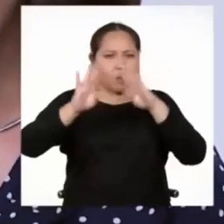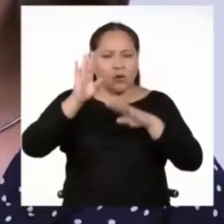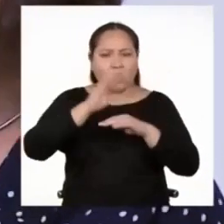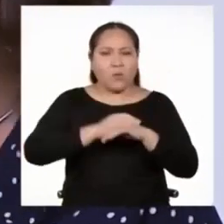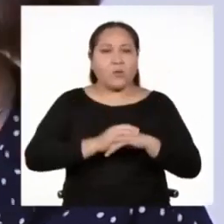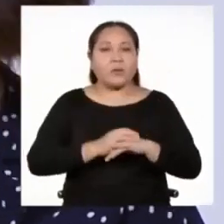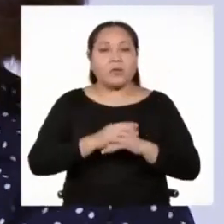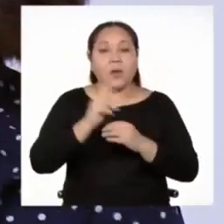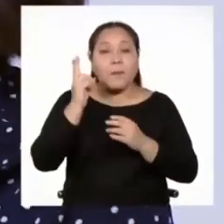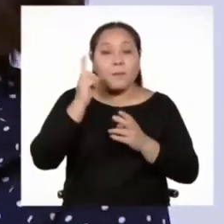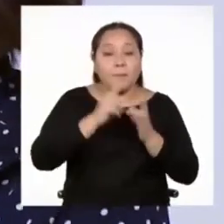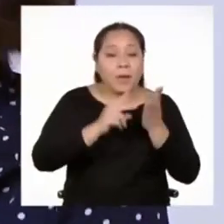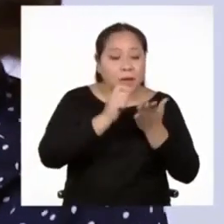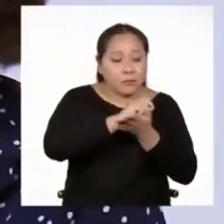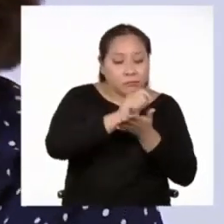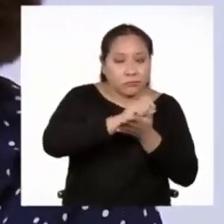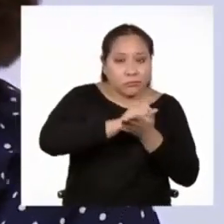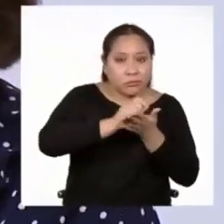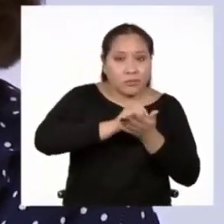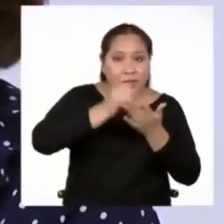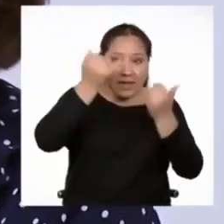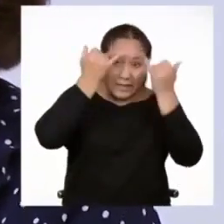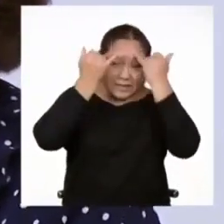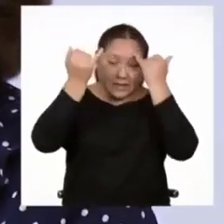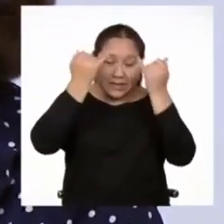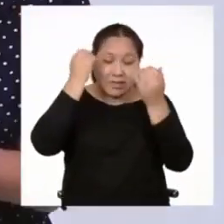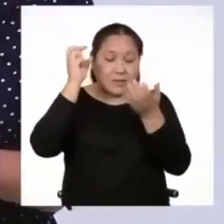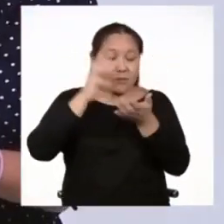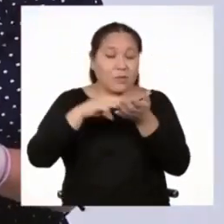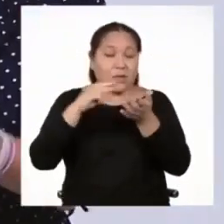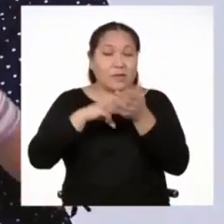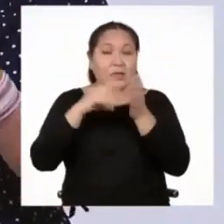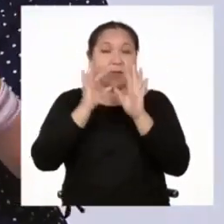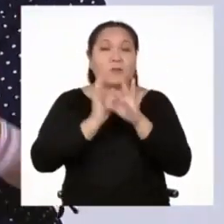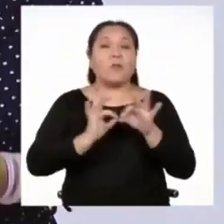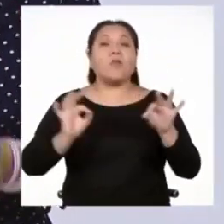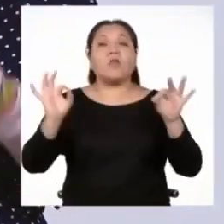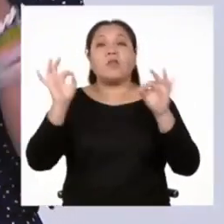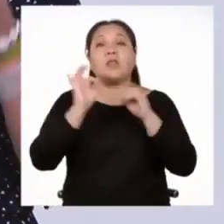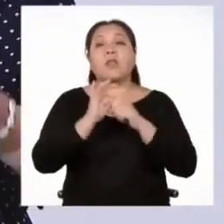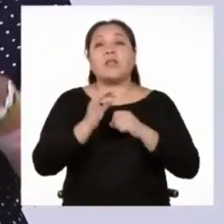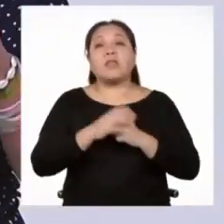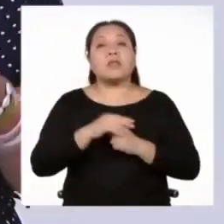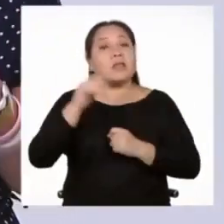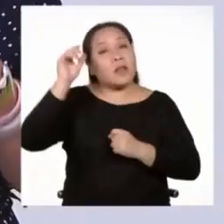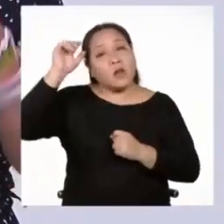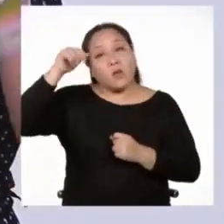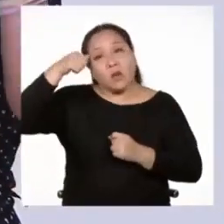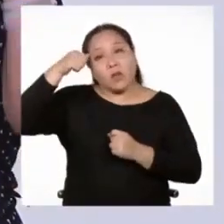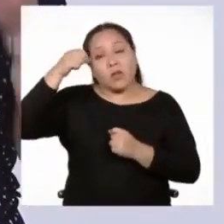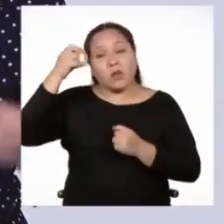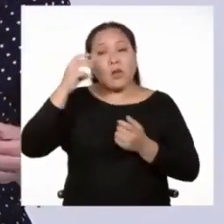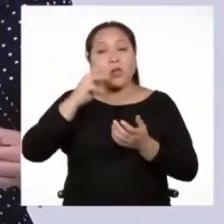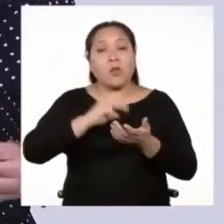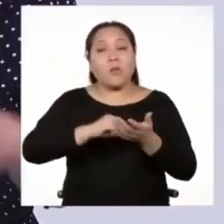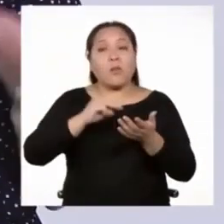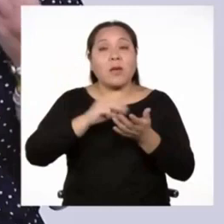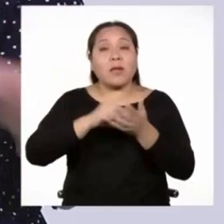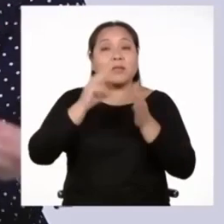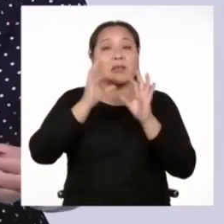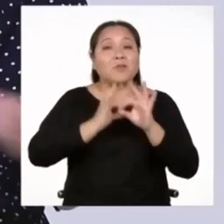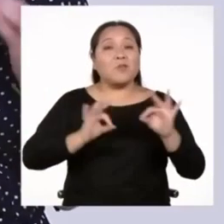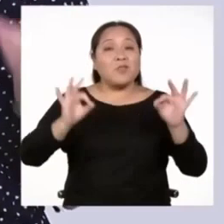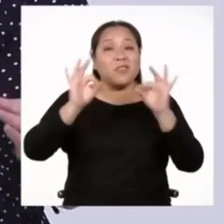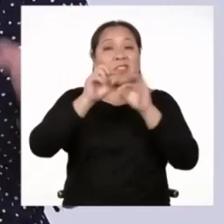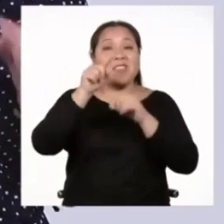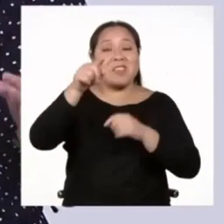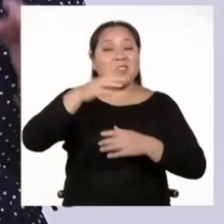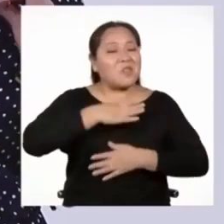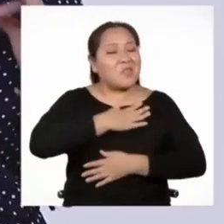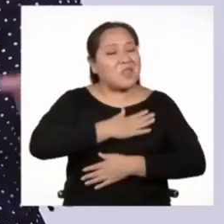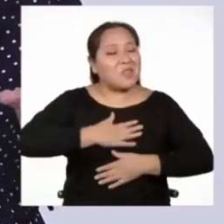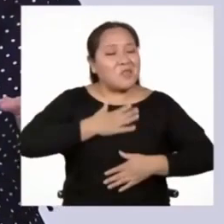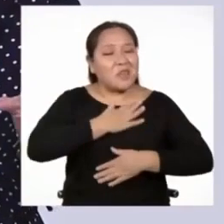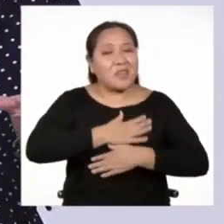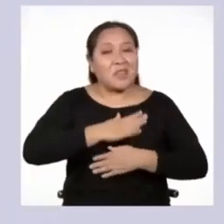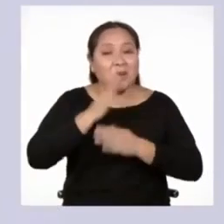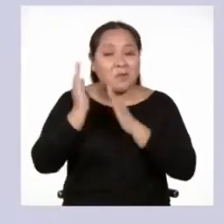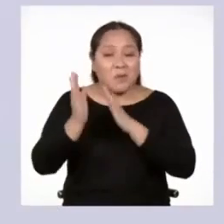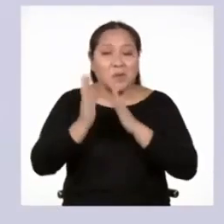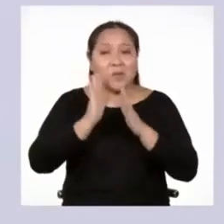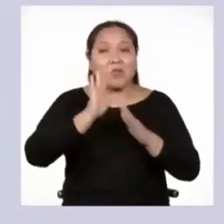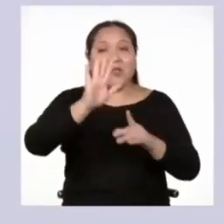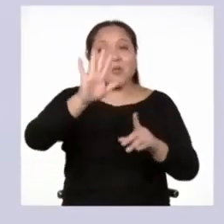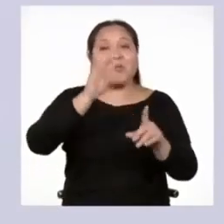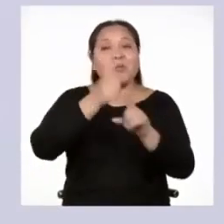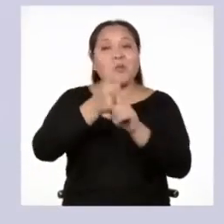las anotaciones que hiciste sobre las ideas más importantes de los videos y recuerda que lo más importante es que te diviertas elaborando tu propia